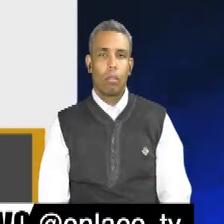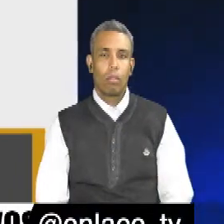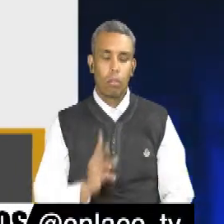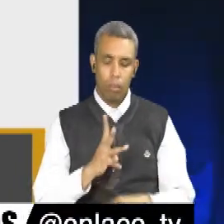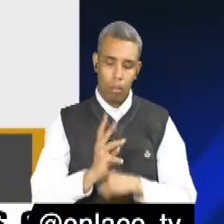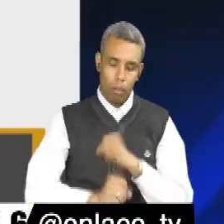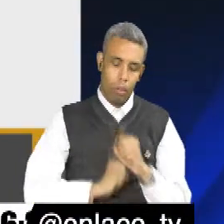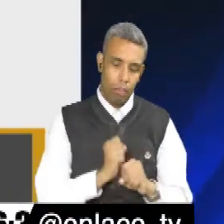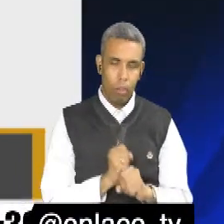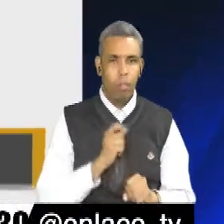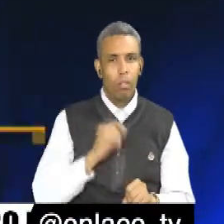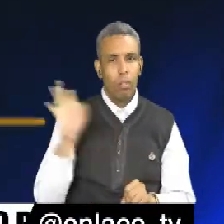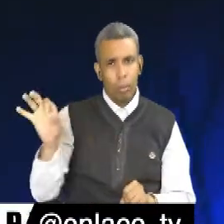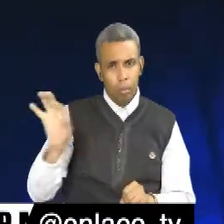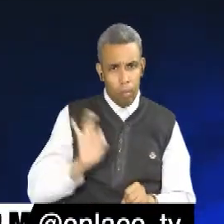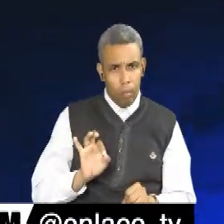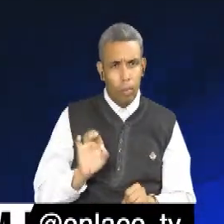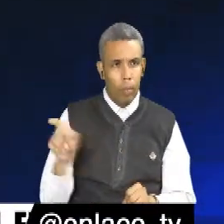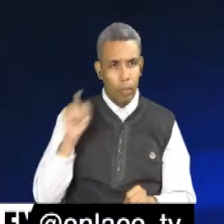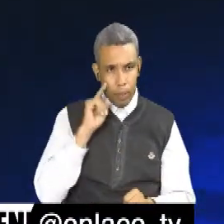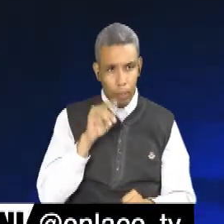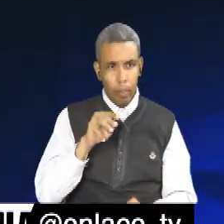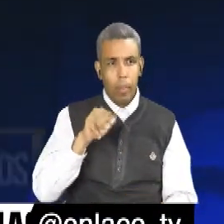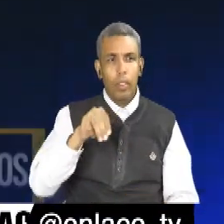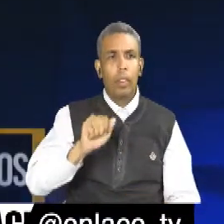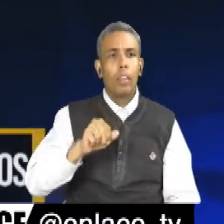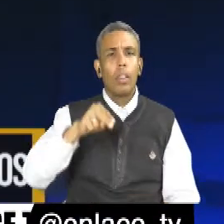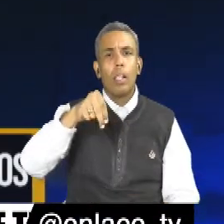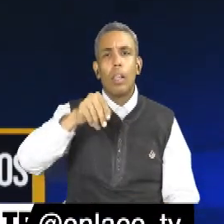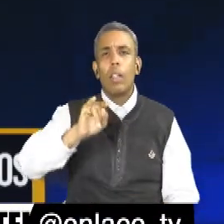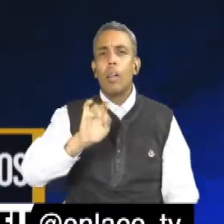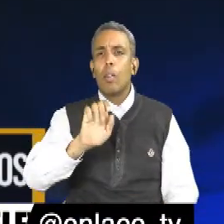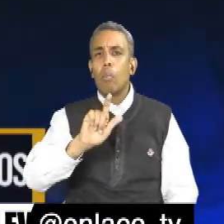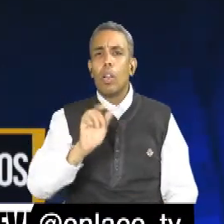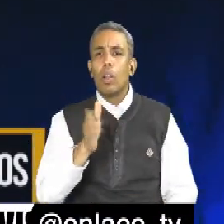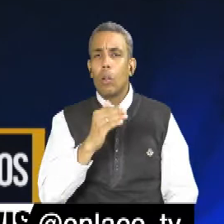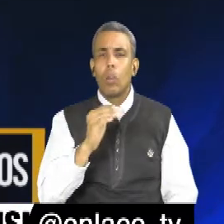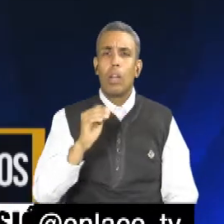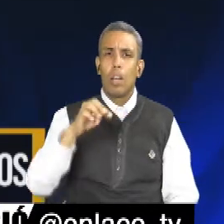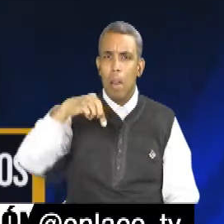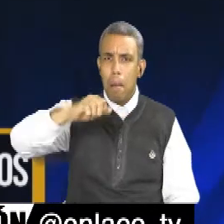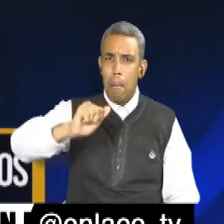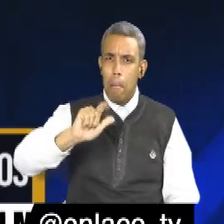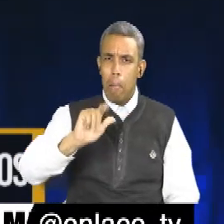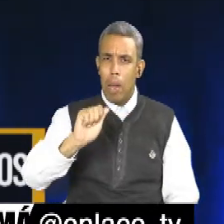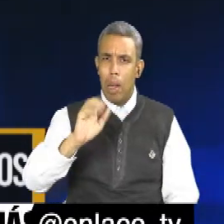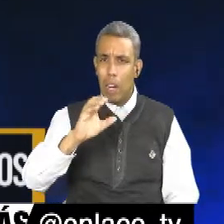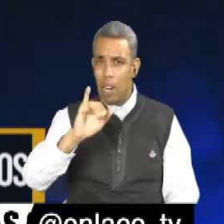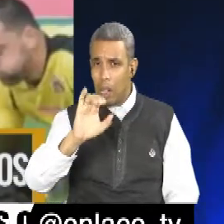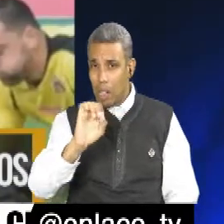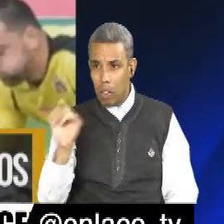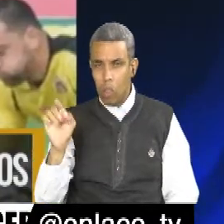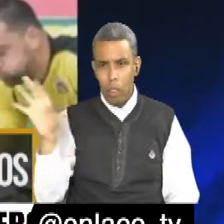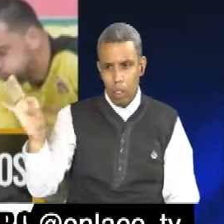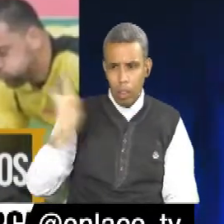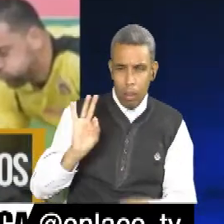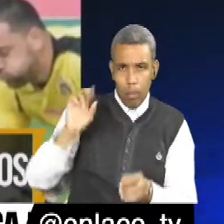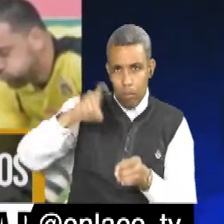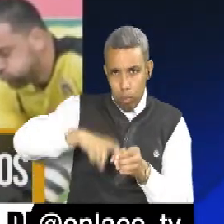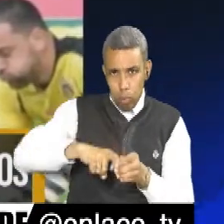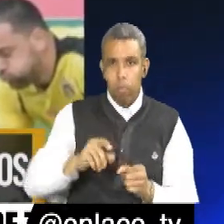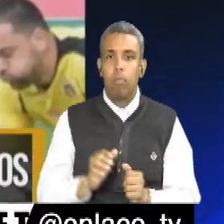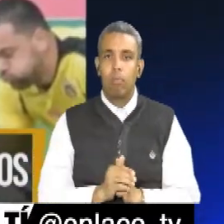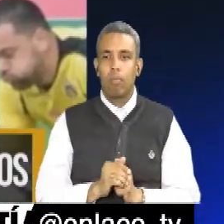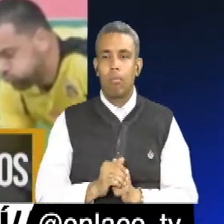atacante chocuano Manuel Emilio Palacios Murillo, quien se ha presentado ante el cuerpo médico de Alianza Petrolera. Palacios, nacido en Quindó hace 24 años, tiene